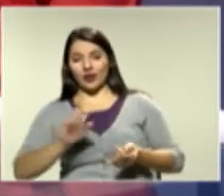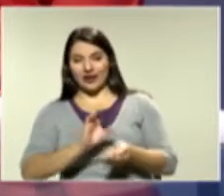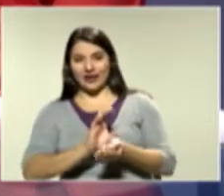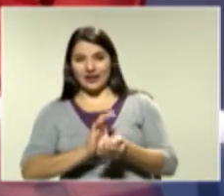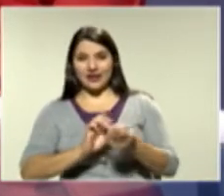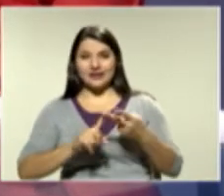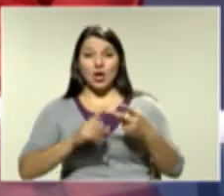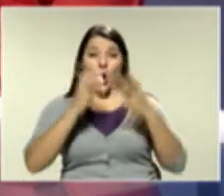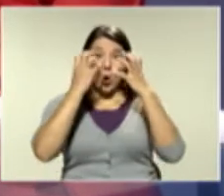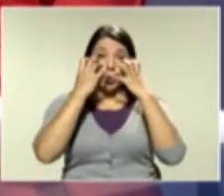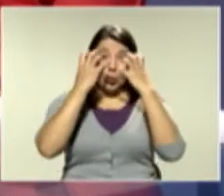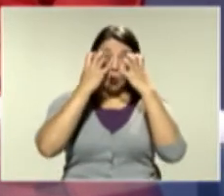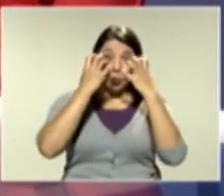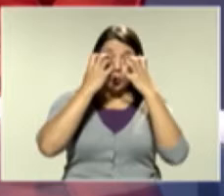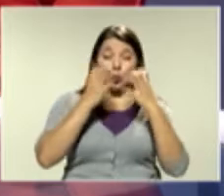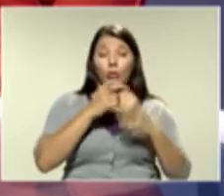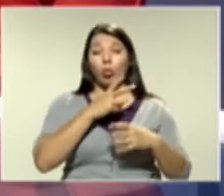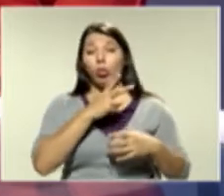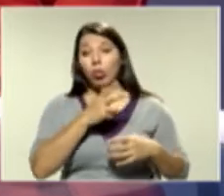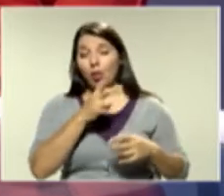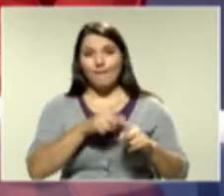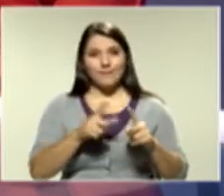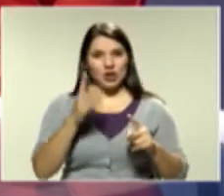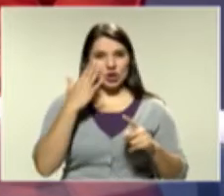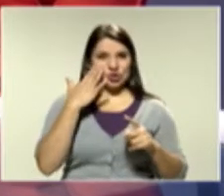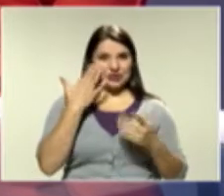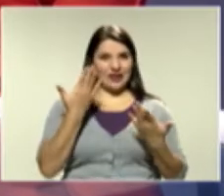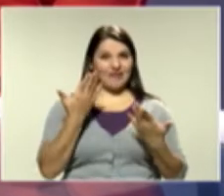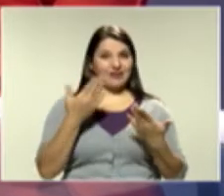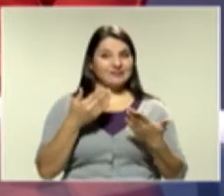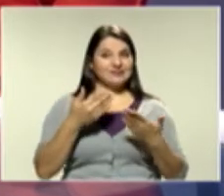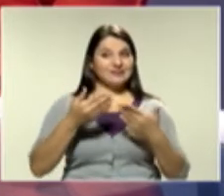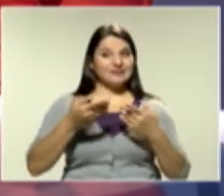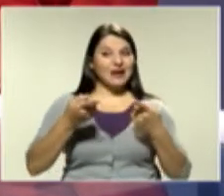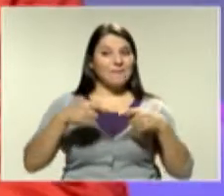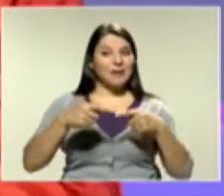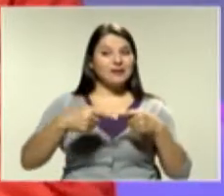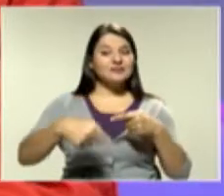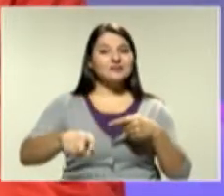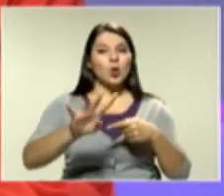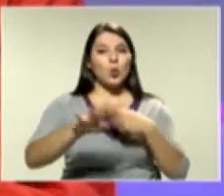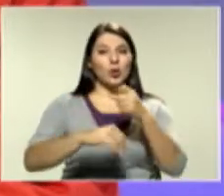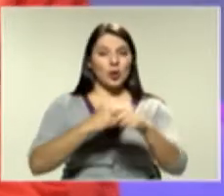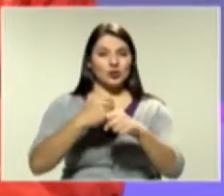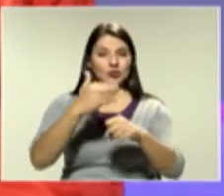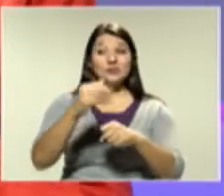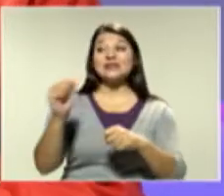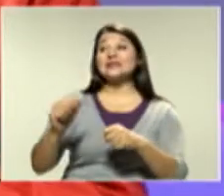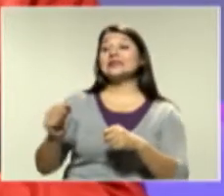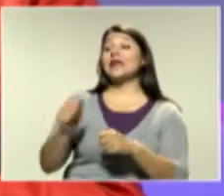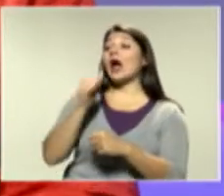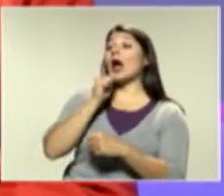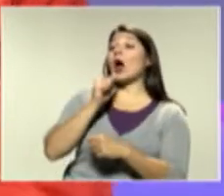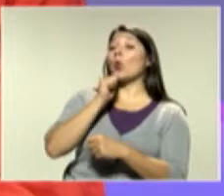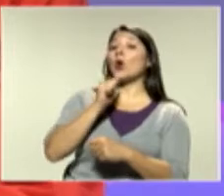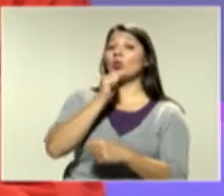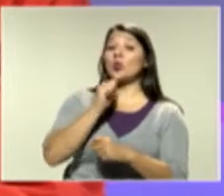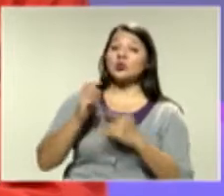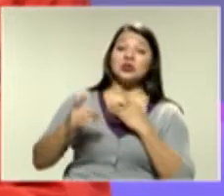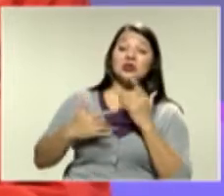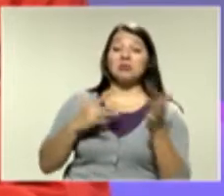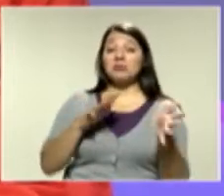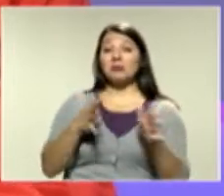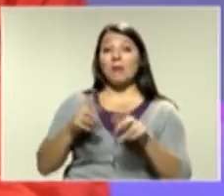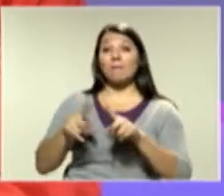la picazón de ojos, pero no sabemos qué pasa a un plazo de 4 o 5 años. Exactamente, se aguantó los síntomas agudos, pero no sabemos qué pudo haberle sucedido